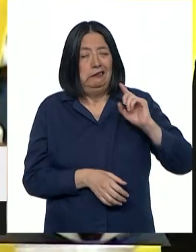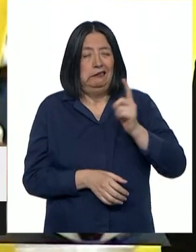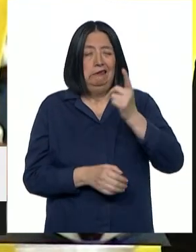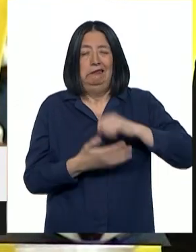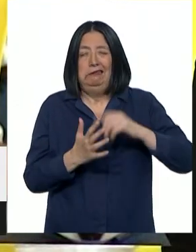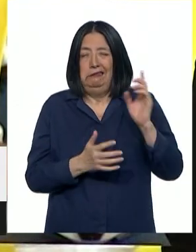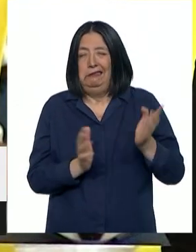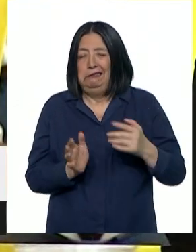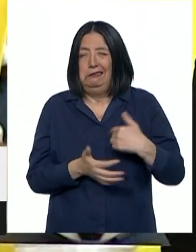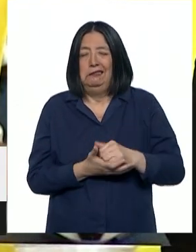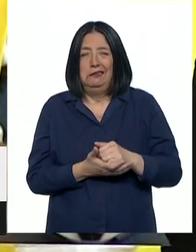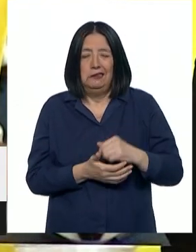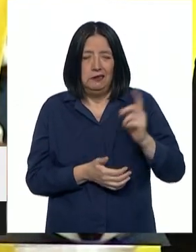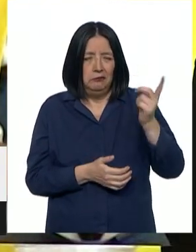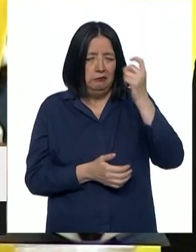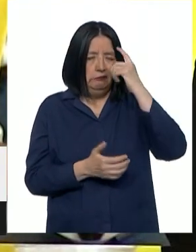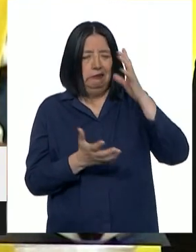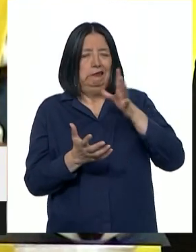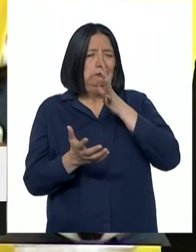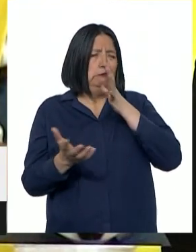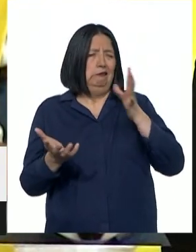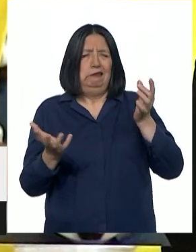política no entendida